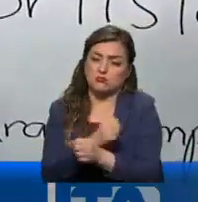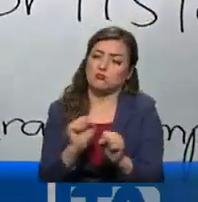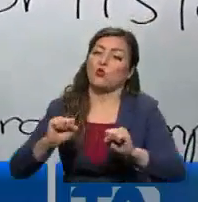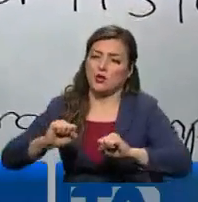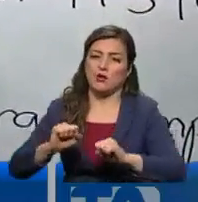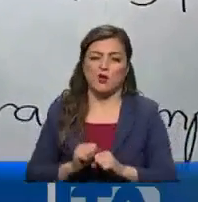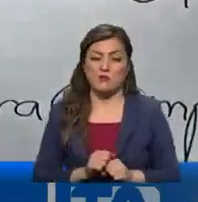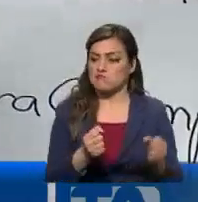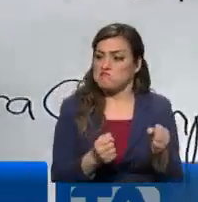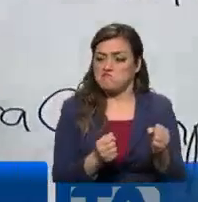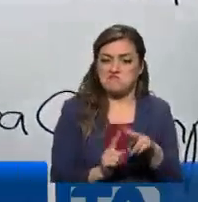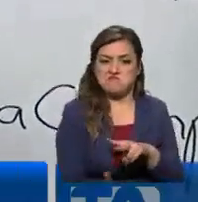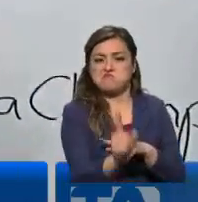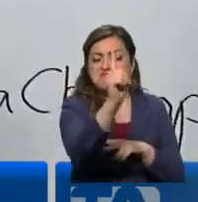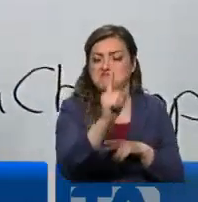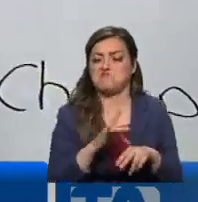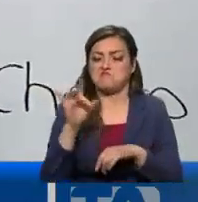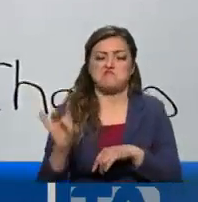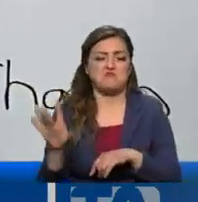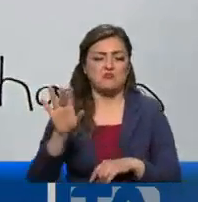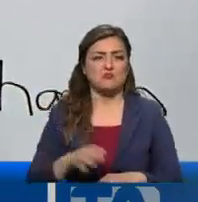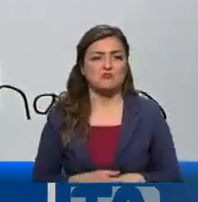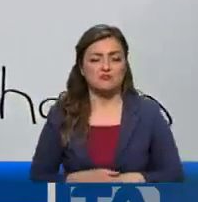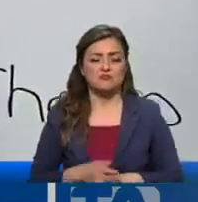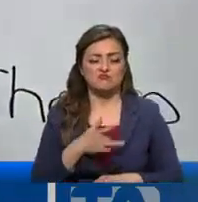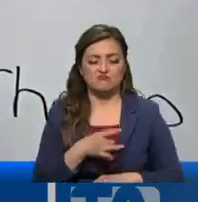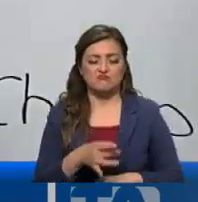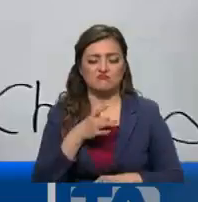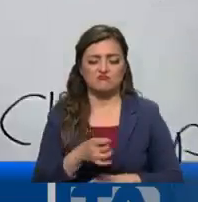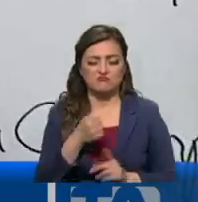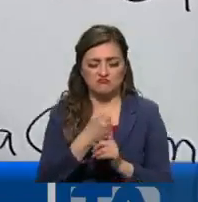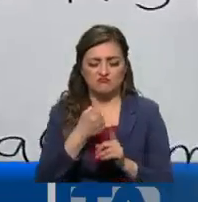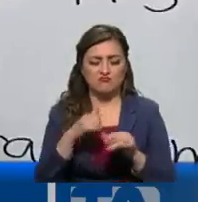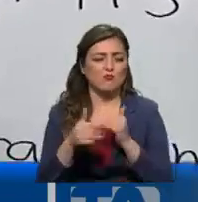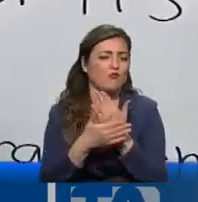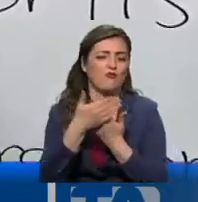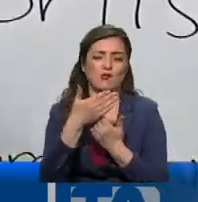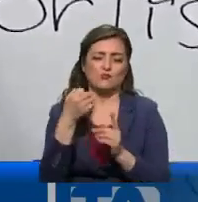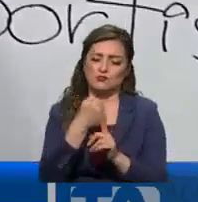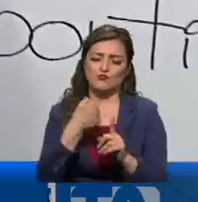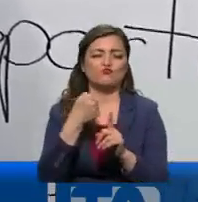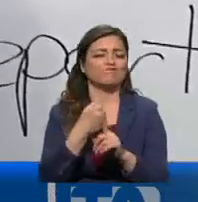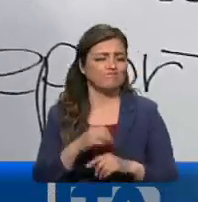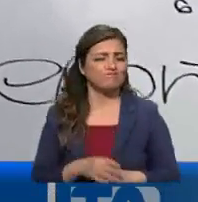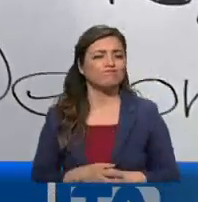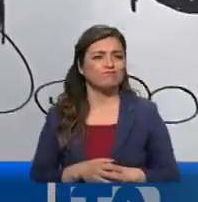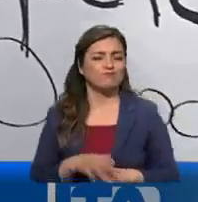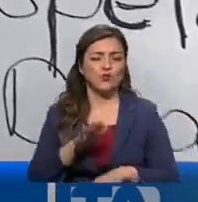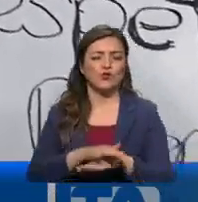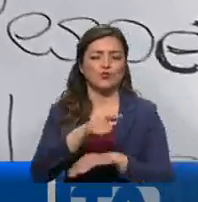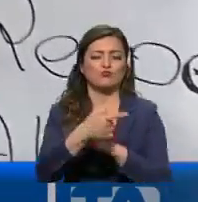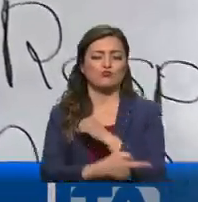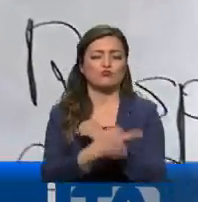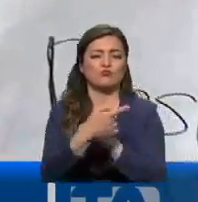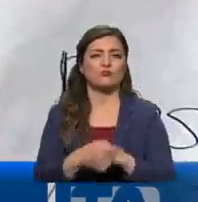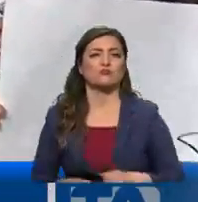muy fuerte para poder seguir con esto, porque yo sé que no es fácil, pero voy a seguir para poder encontrarlo al culpable